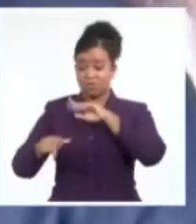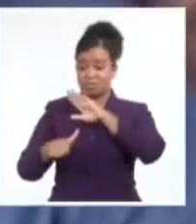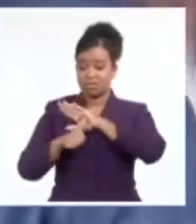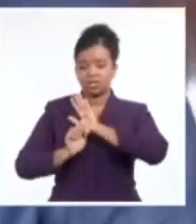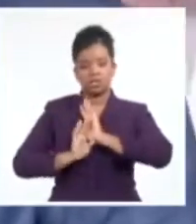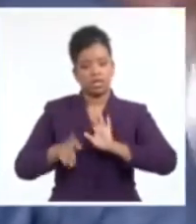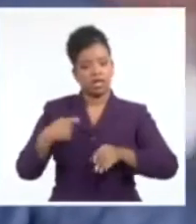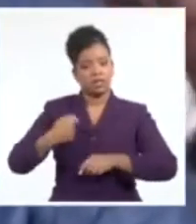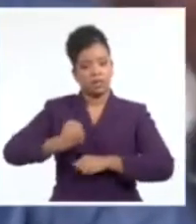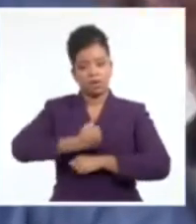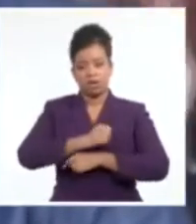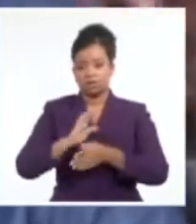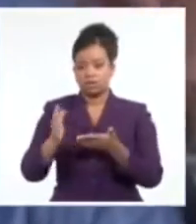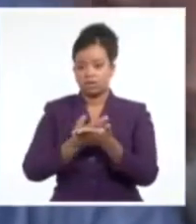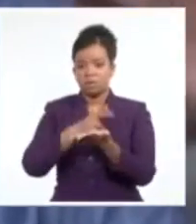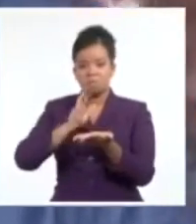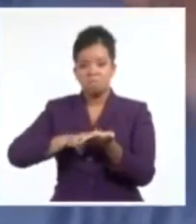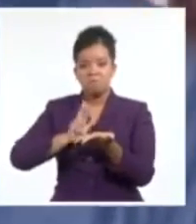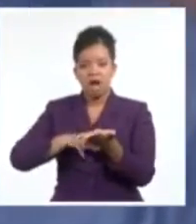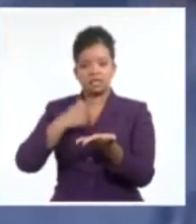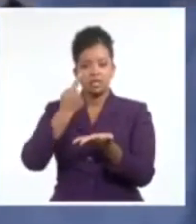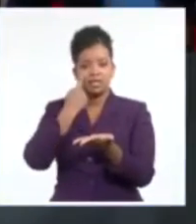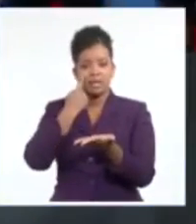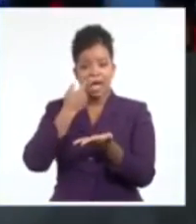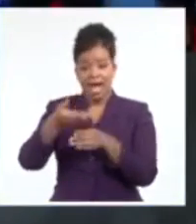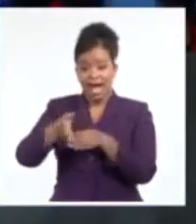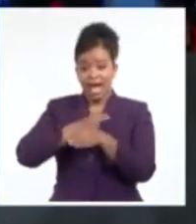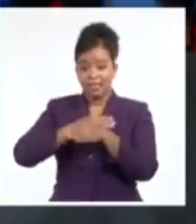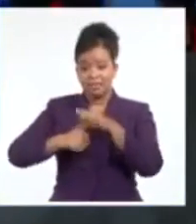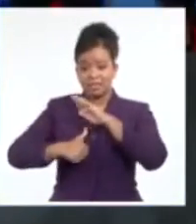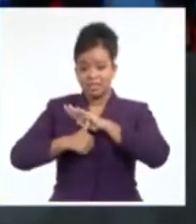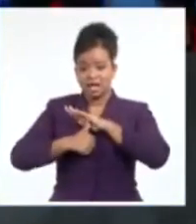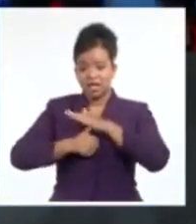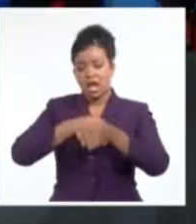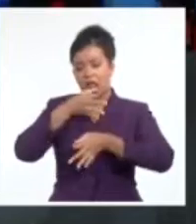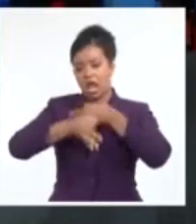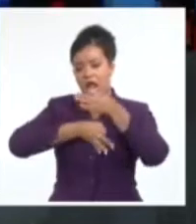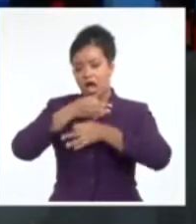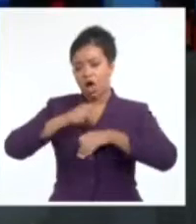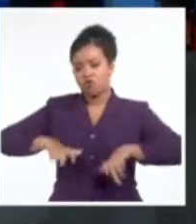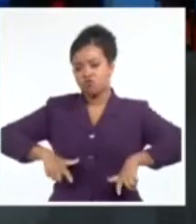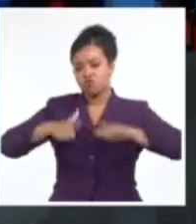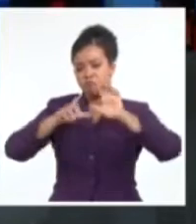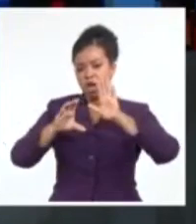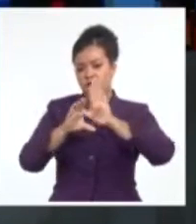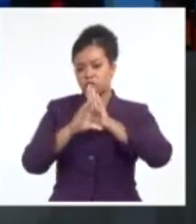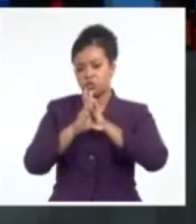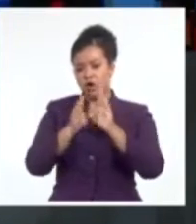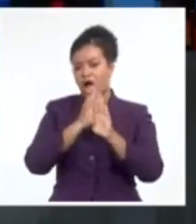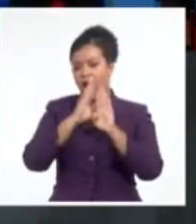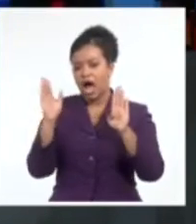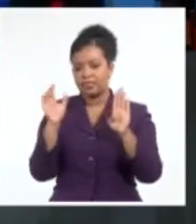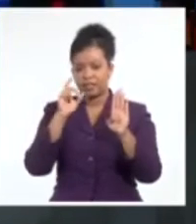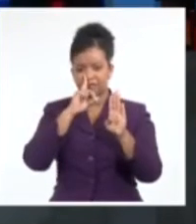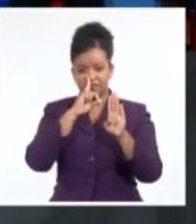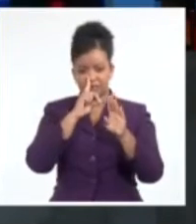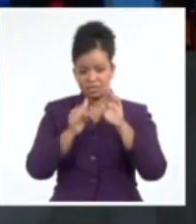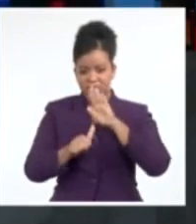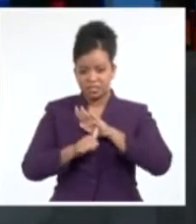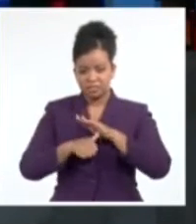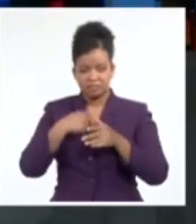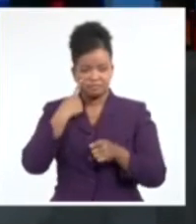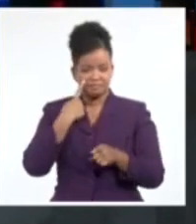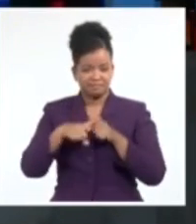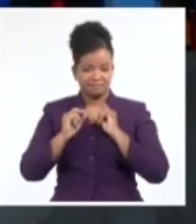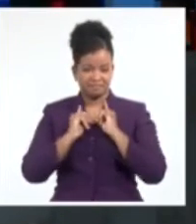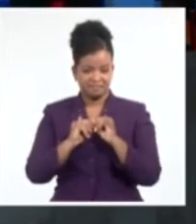este martes, por cierto, rompió el silencio y aseguró que cumplirá lo que dicta la Constitución hasta el fin de su mandato. Vamos a avanzar,